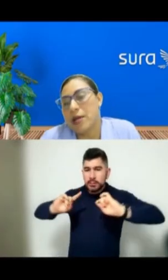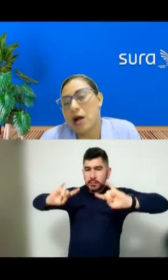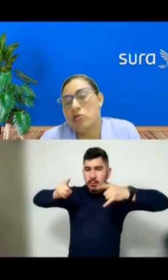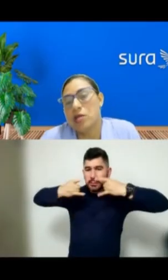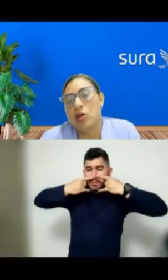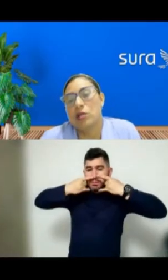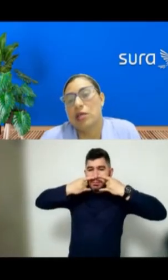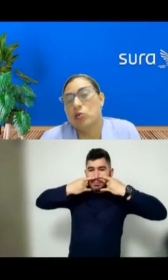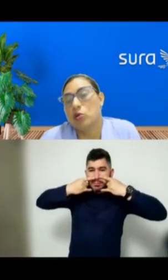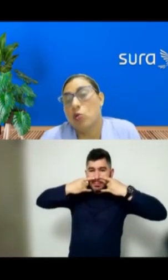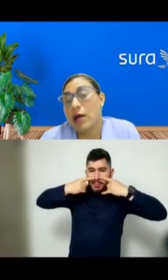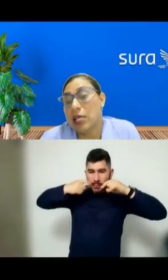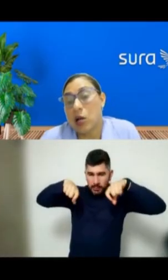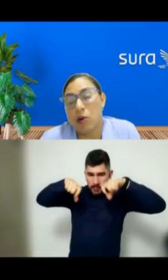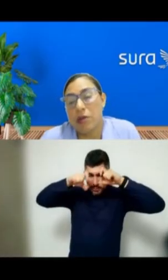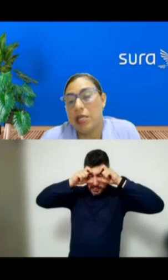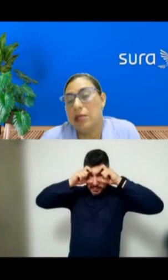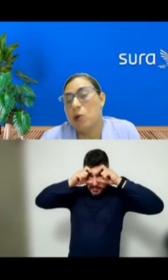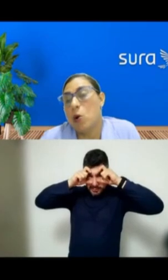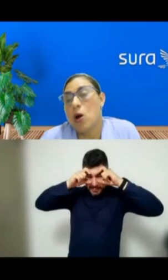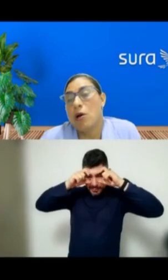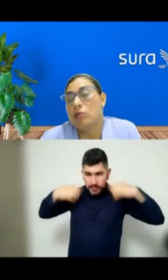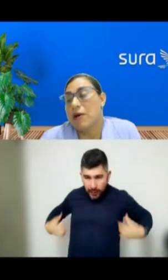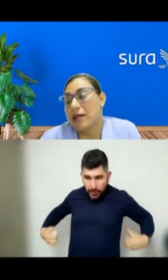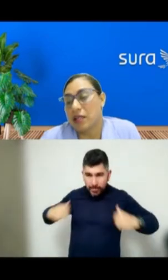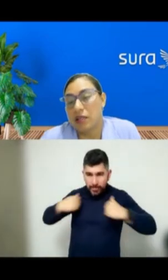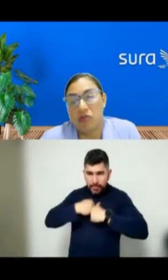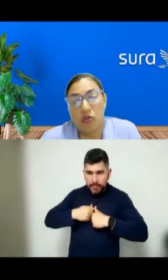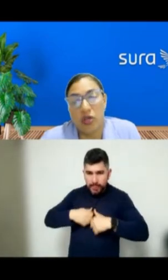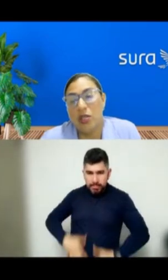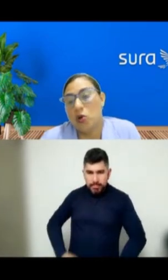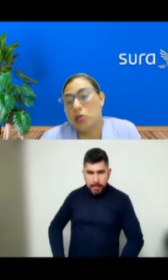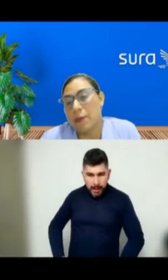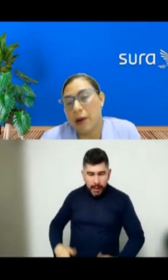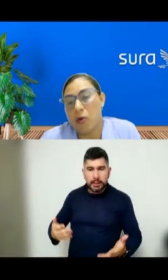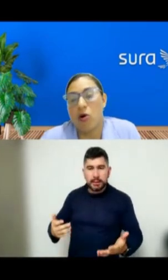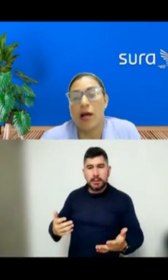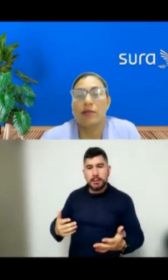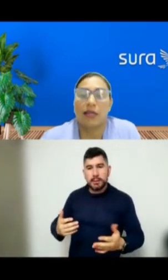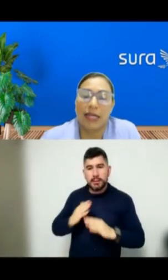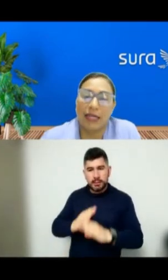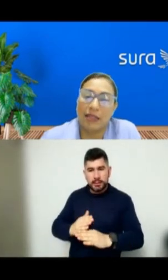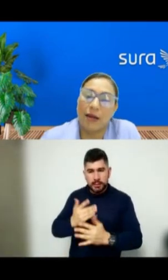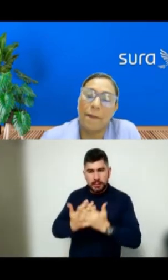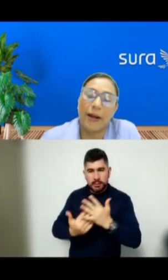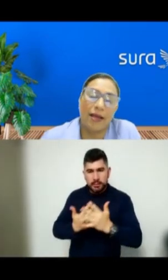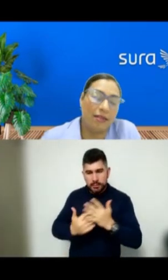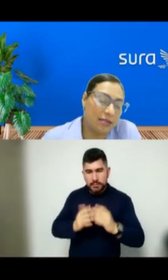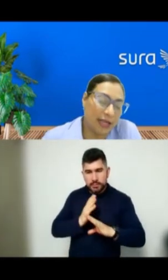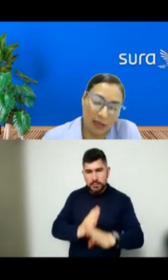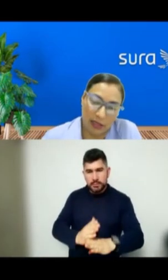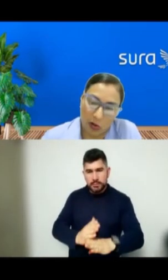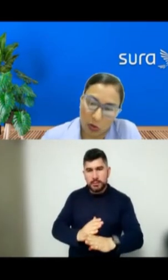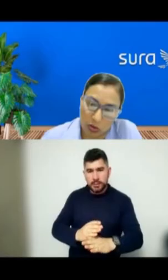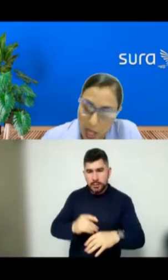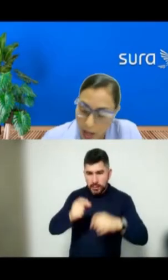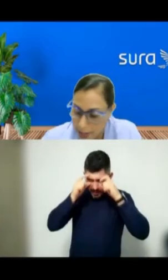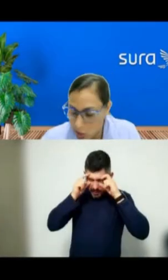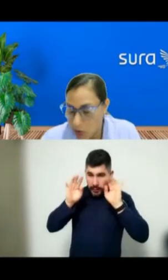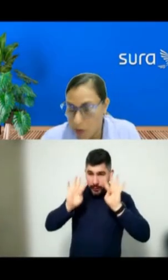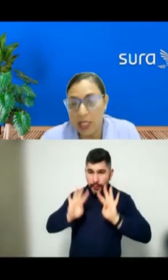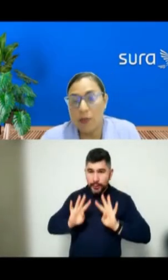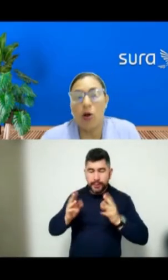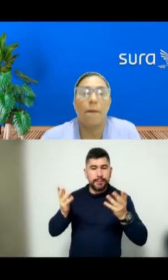prestar estos primeros auxilios, tener unos guantes como mínimo, una bata antifluido, tapabocas, lentes transparentes, entre